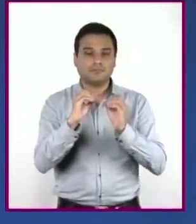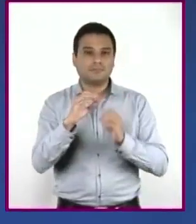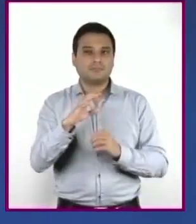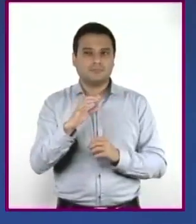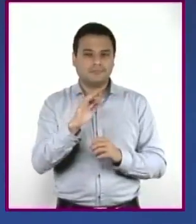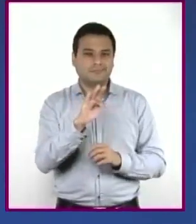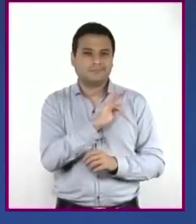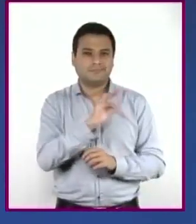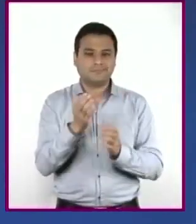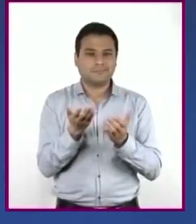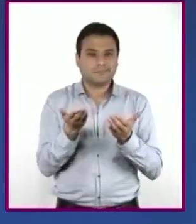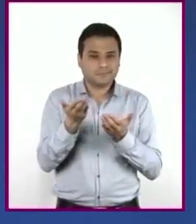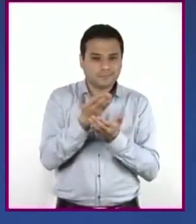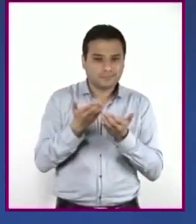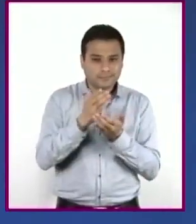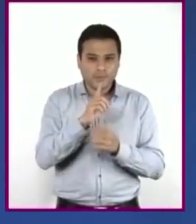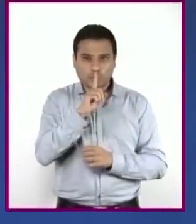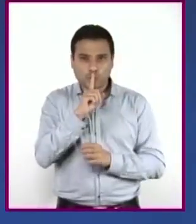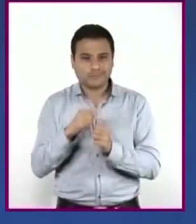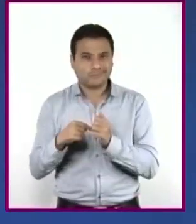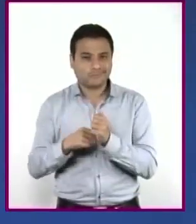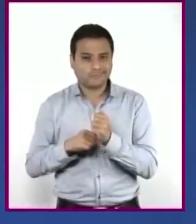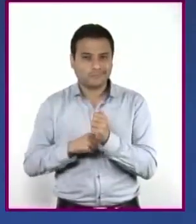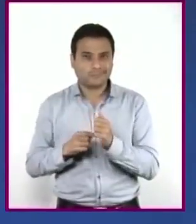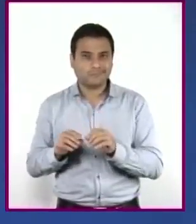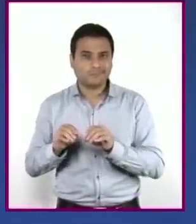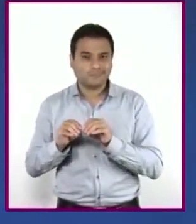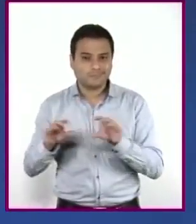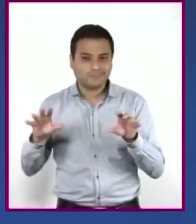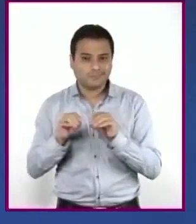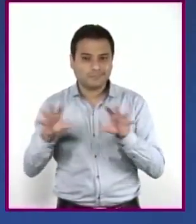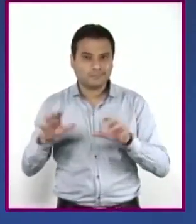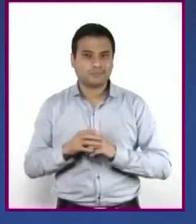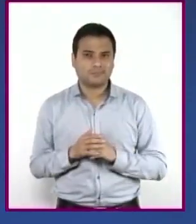compartirlo, es... Pues se sienten como con el poder de